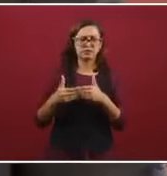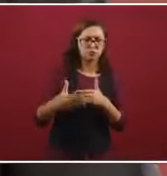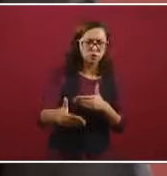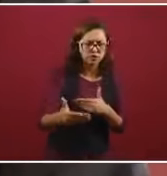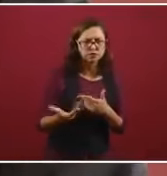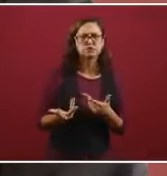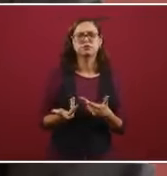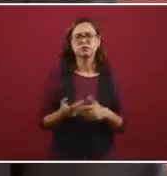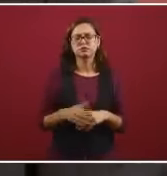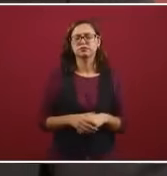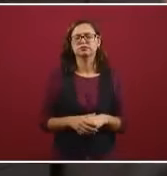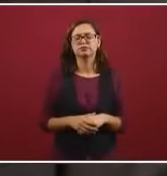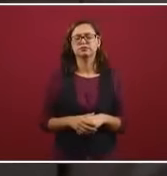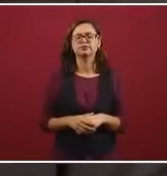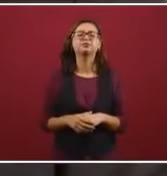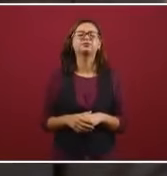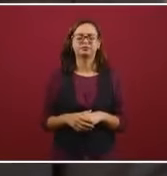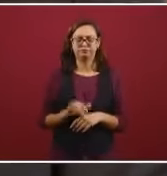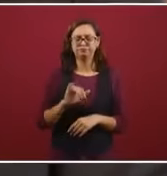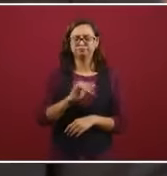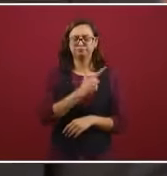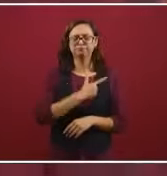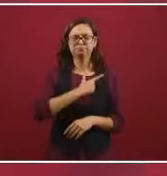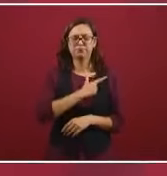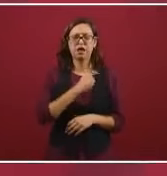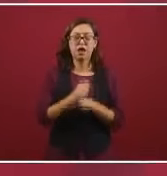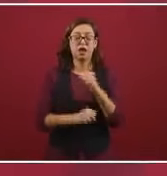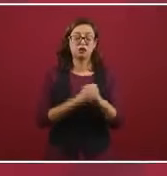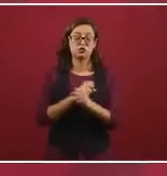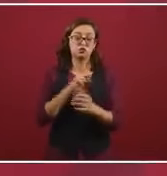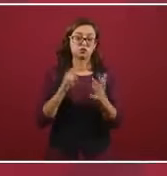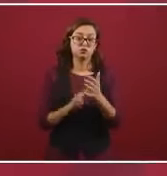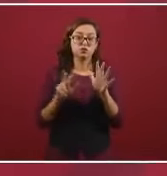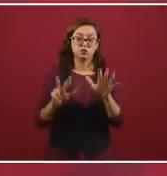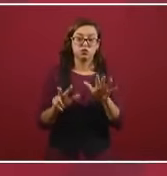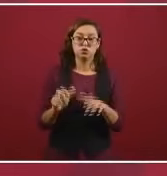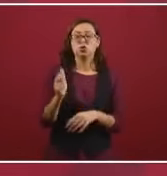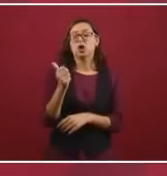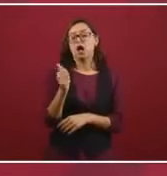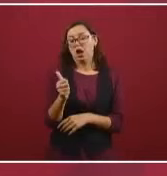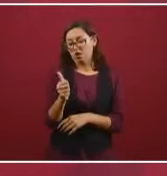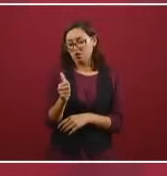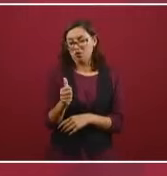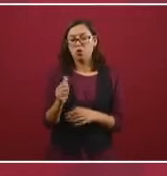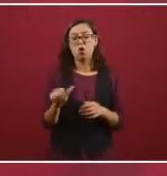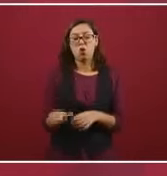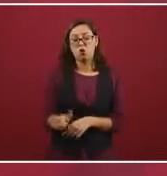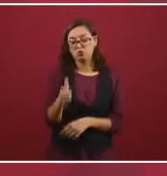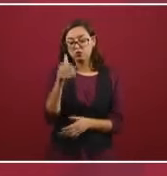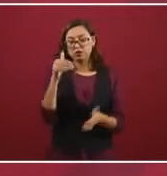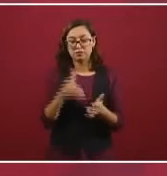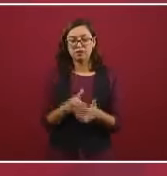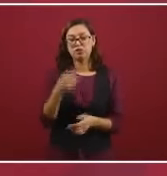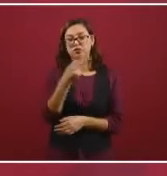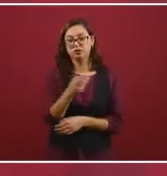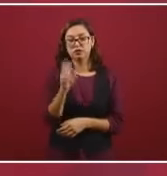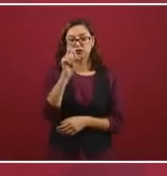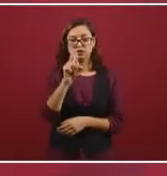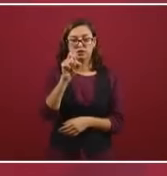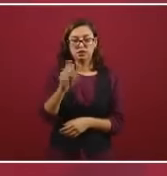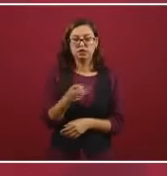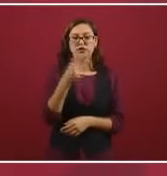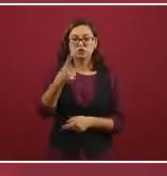gracias. En 2018, en el mes de agosto, hubo 11.232 personas